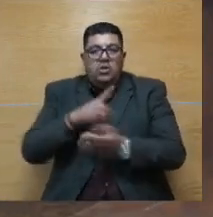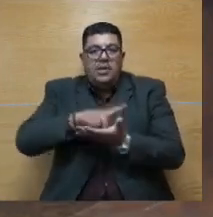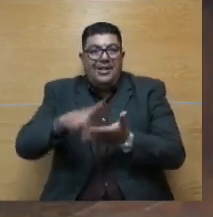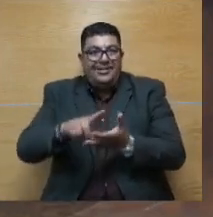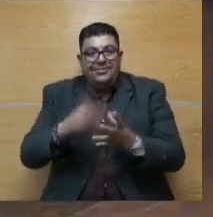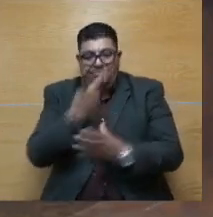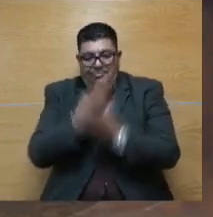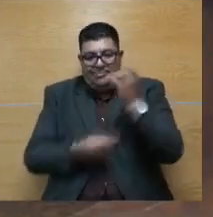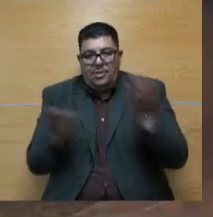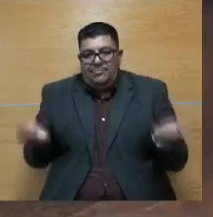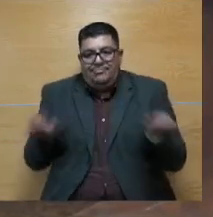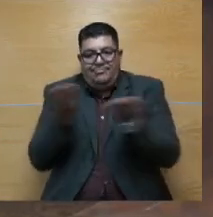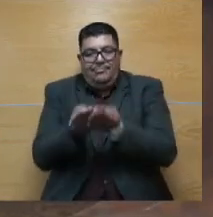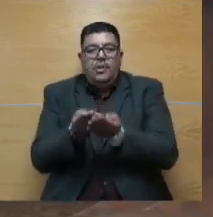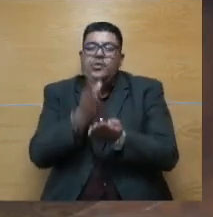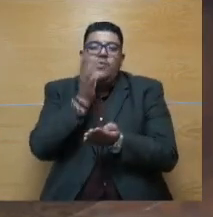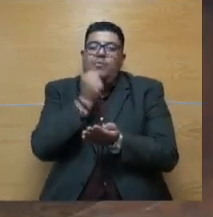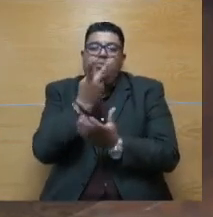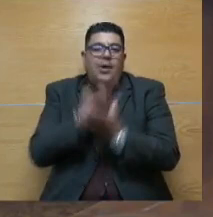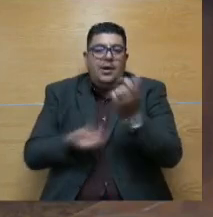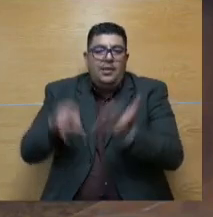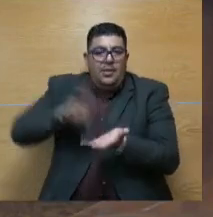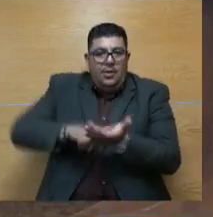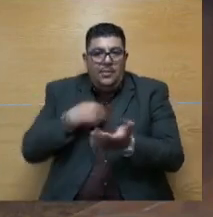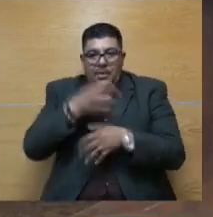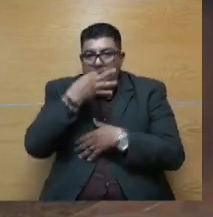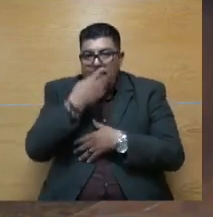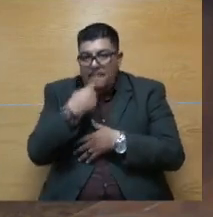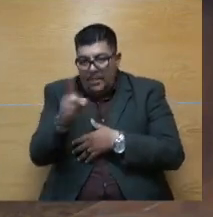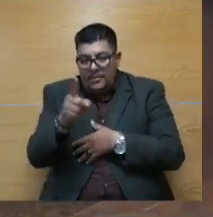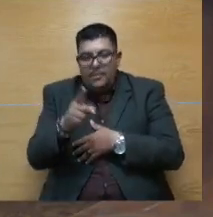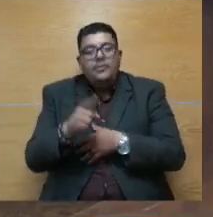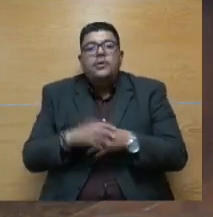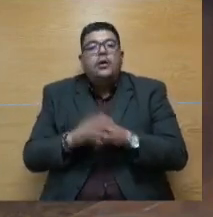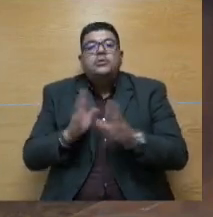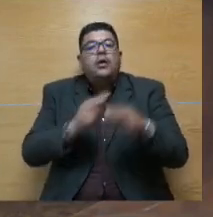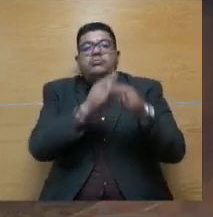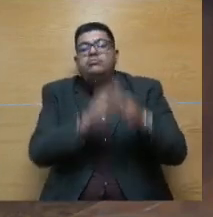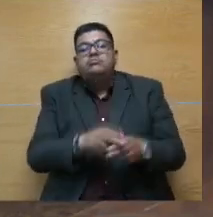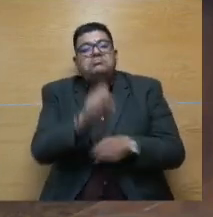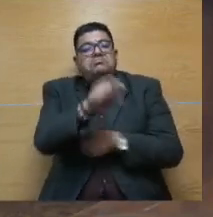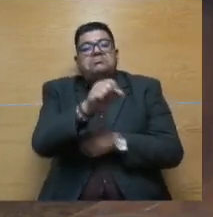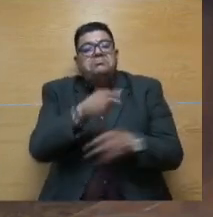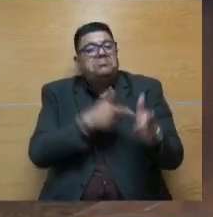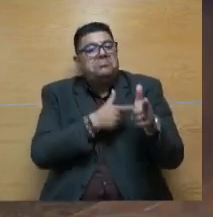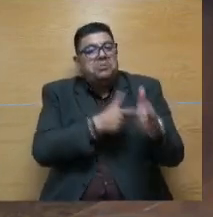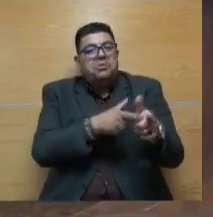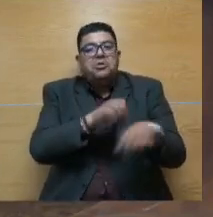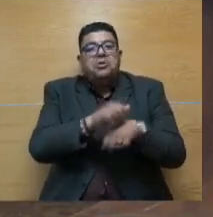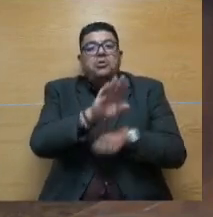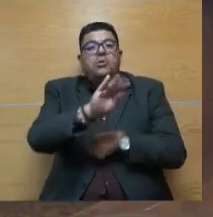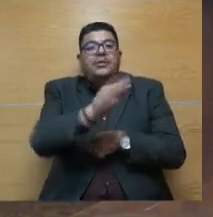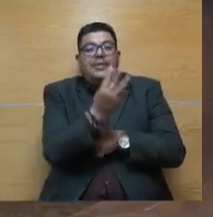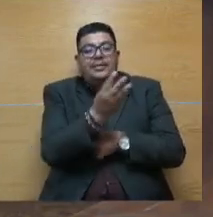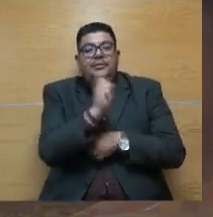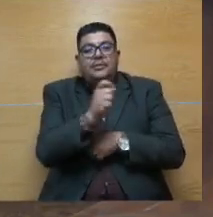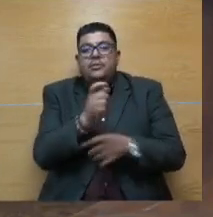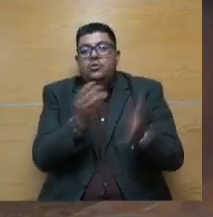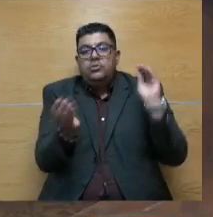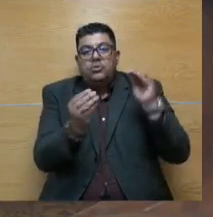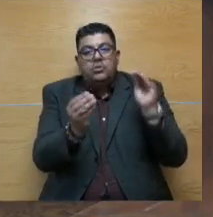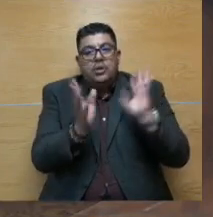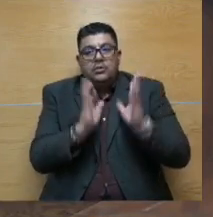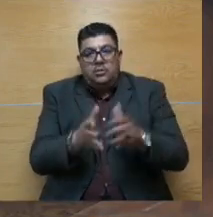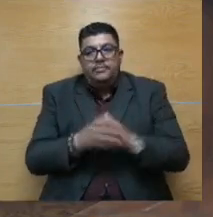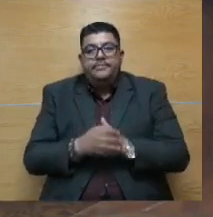dos demandas idénticas contra la misma sentencia y confirmar la resolución impugnada mediante el juicio de la ciudadanía 93 en lo que fue materia de